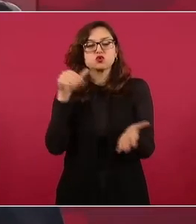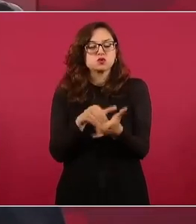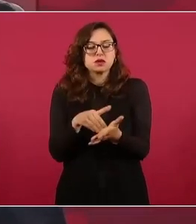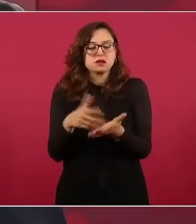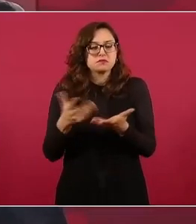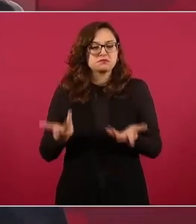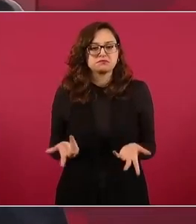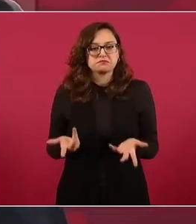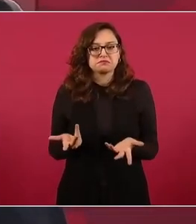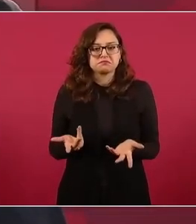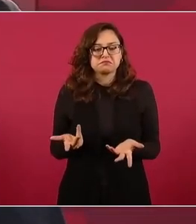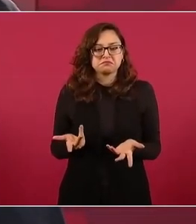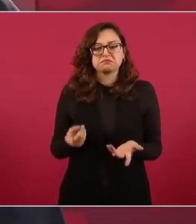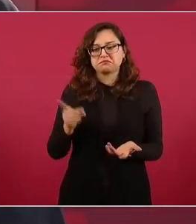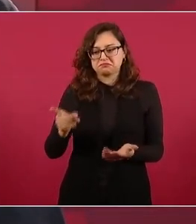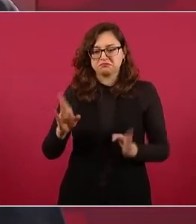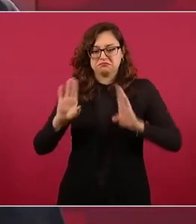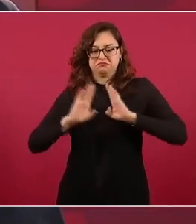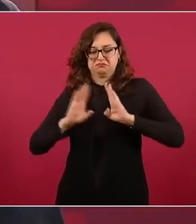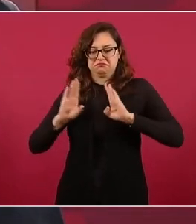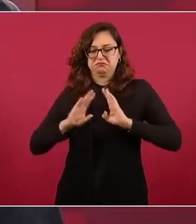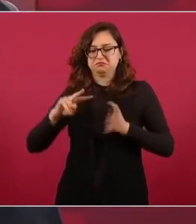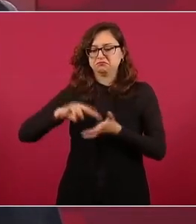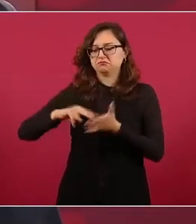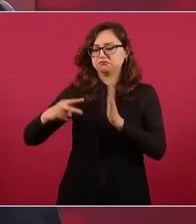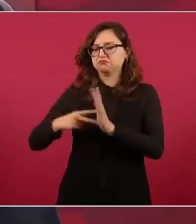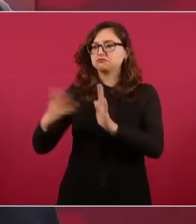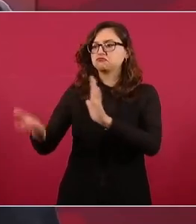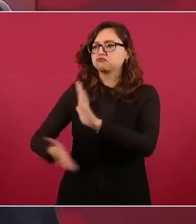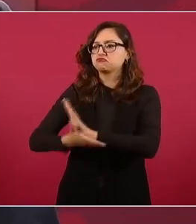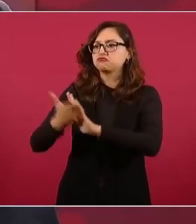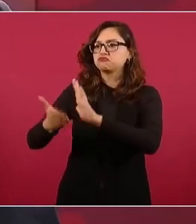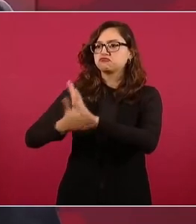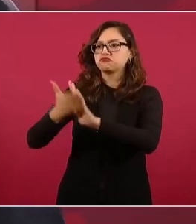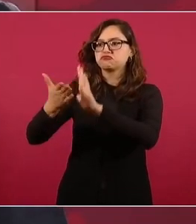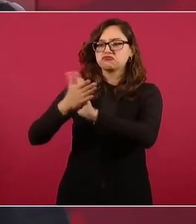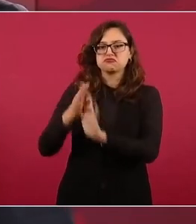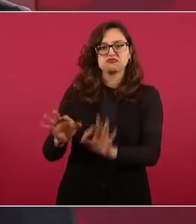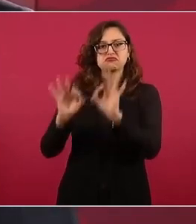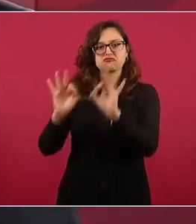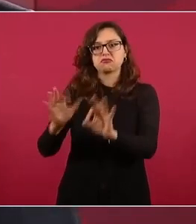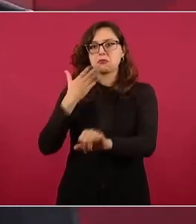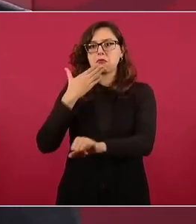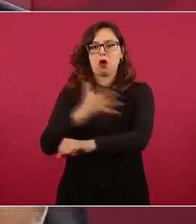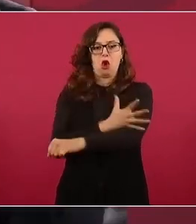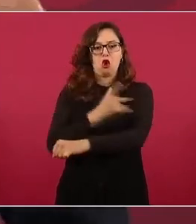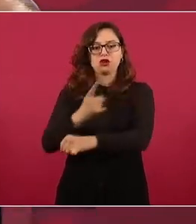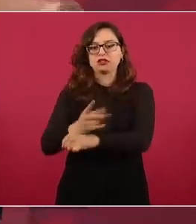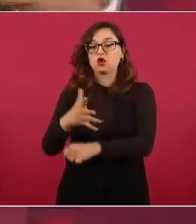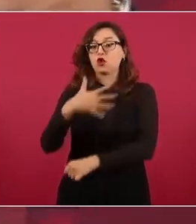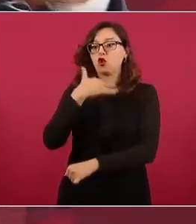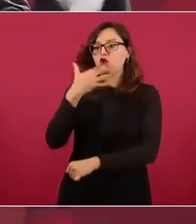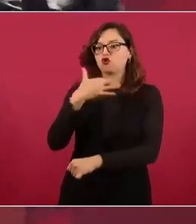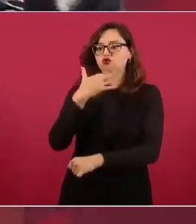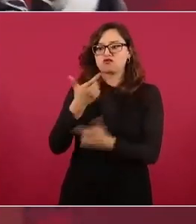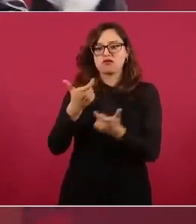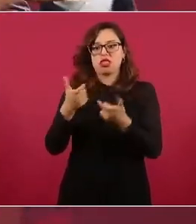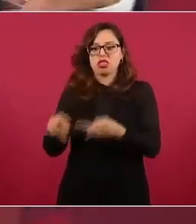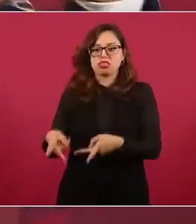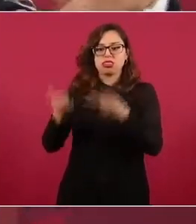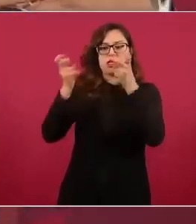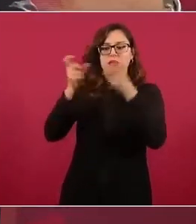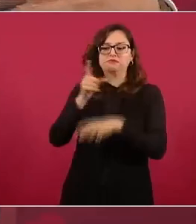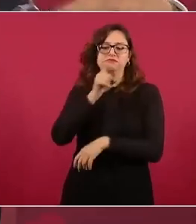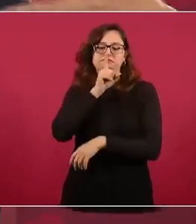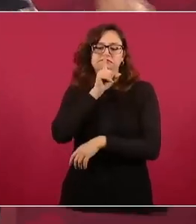Porque la están haciendo los ingenieros militares y se está haciendo con honestidad. Si esto se hiciera en